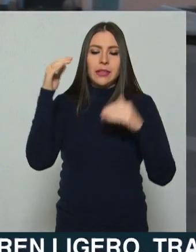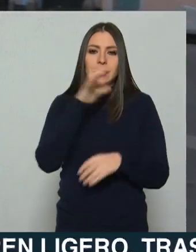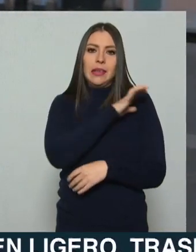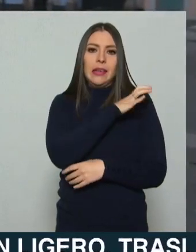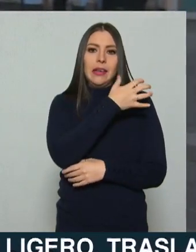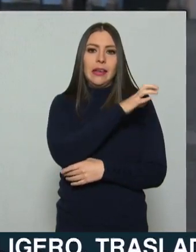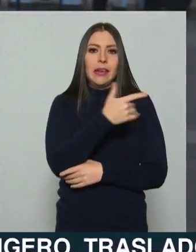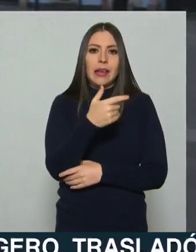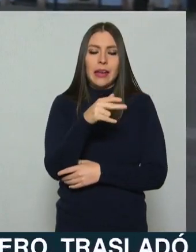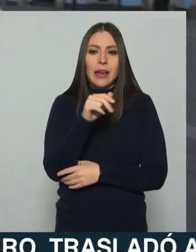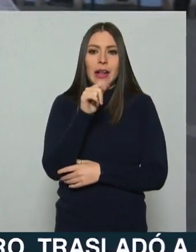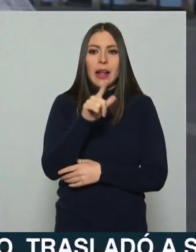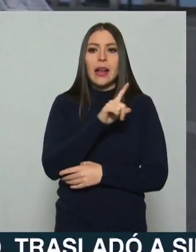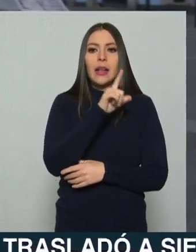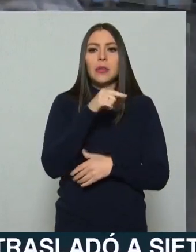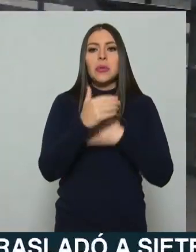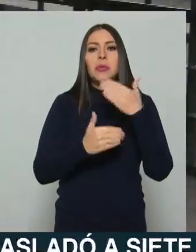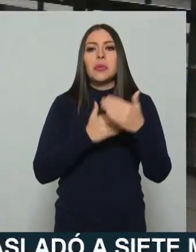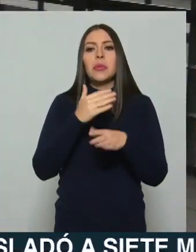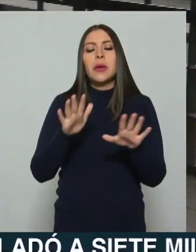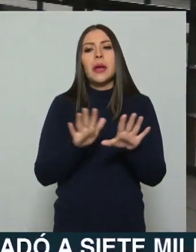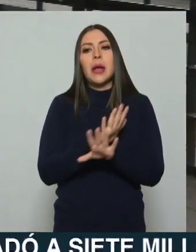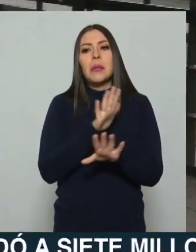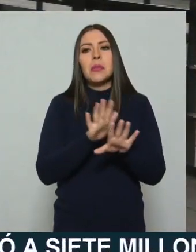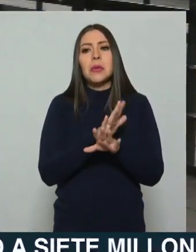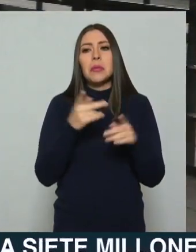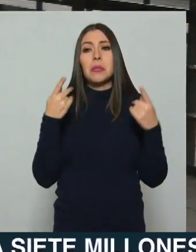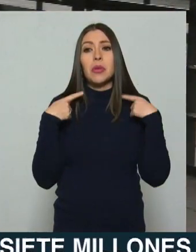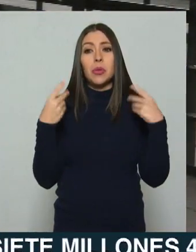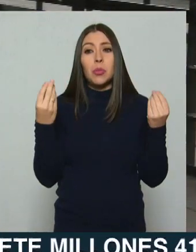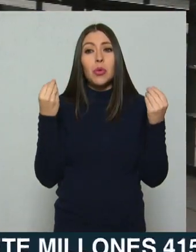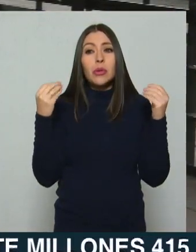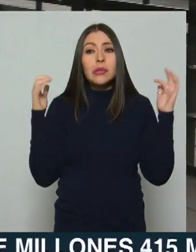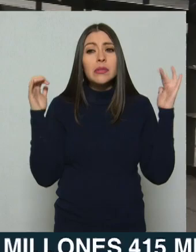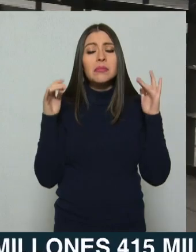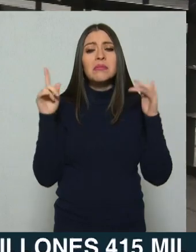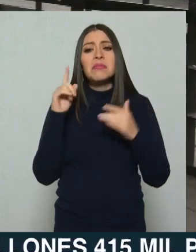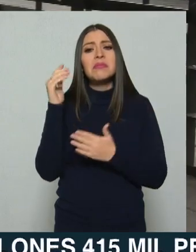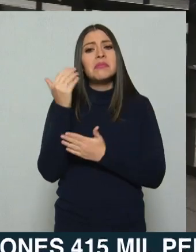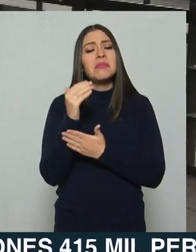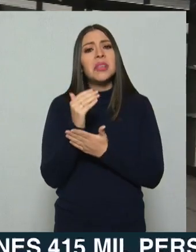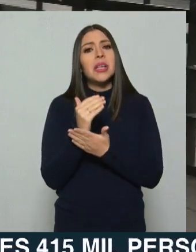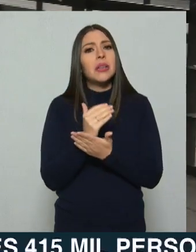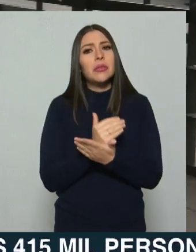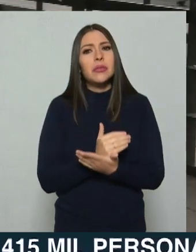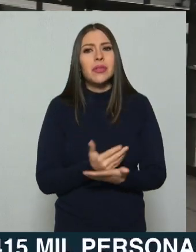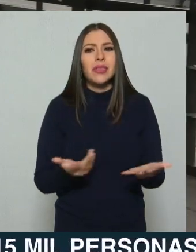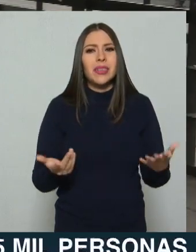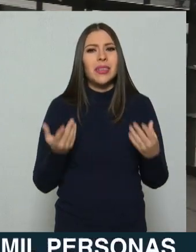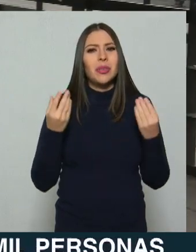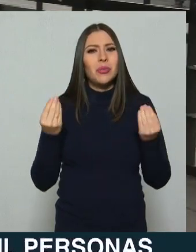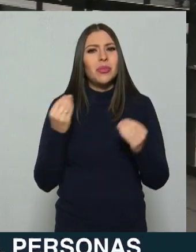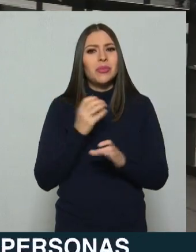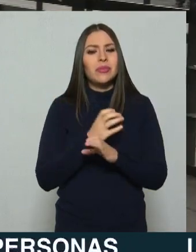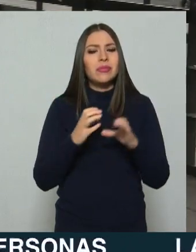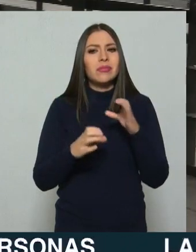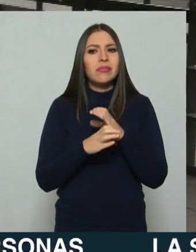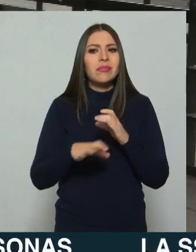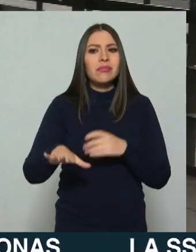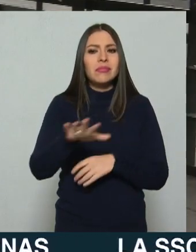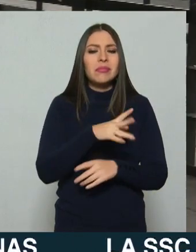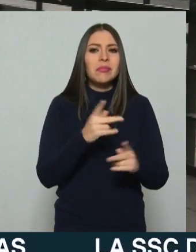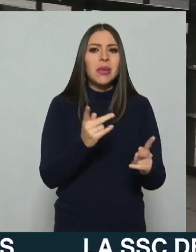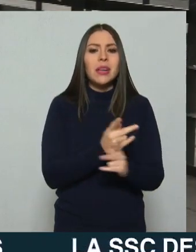cosas han cambiado. Ya no vienen los clientes muy seguido porque pues también han pasado muchas cosas, ¿no?